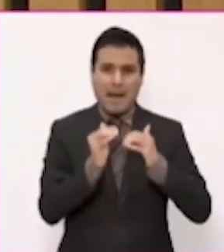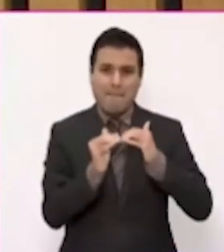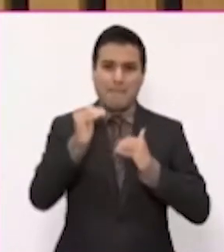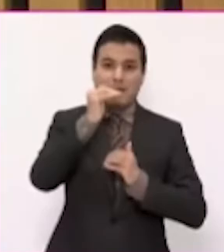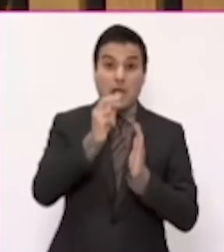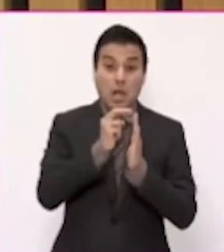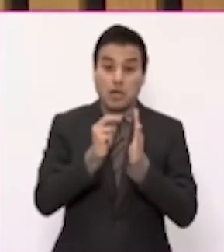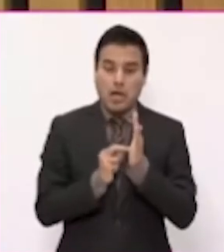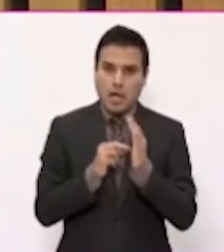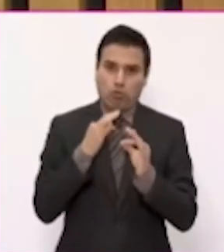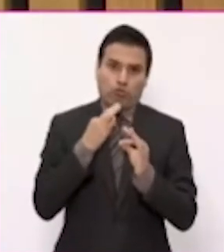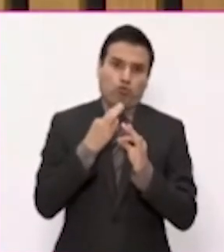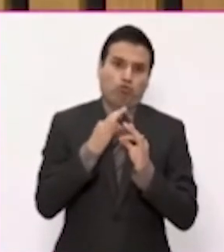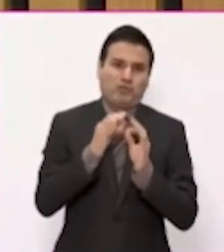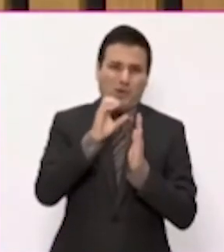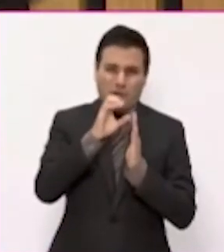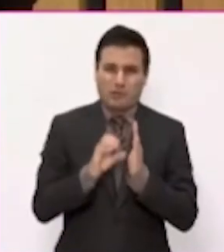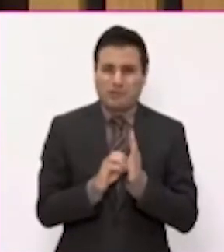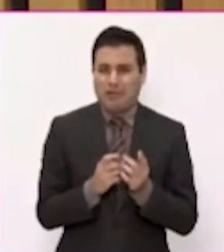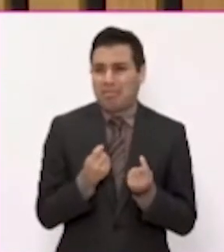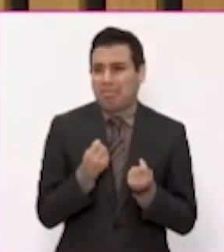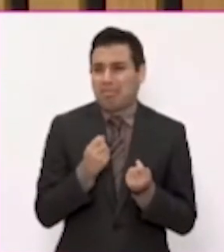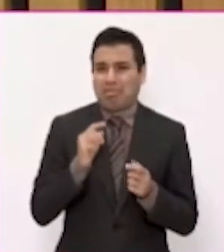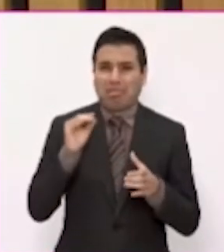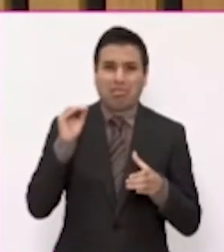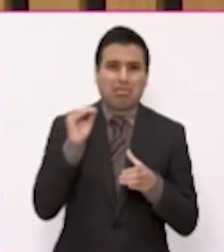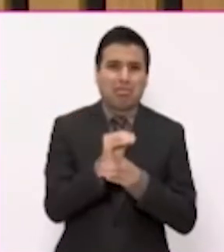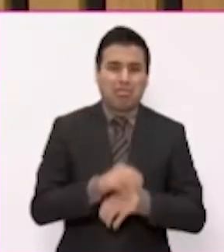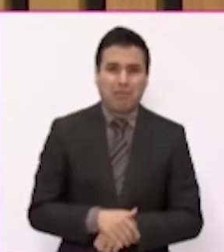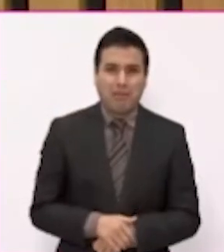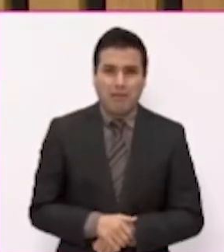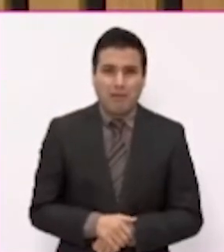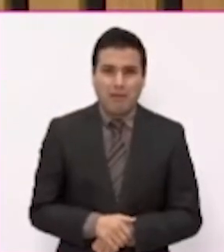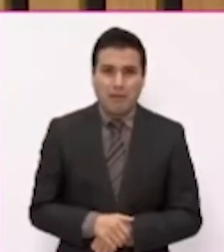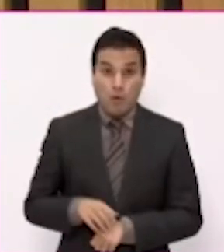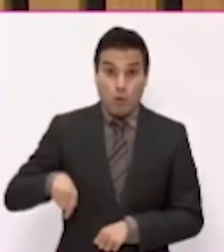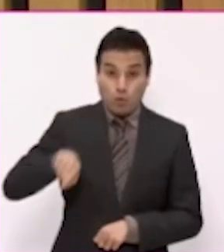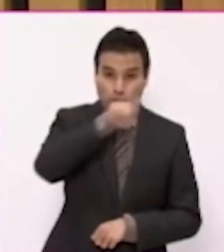la Constitución no les importa nada. Se